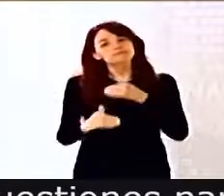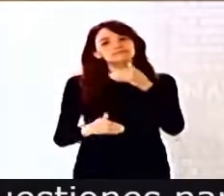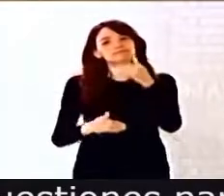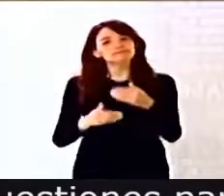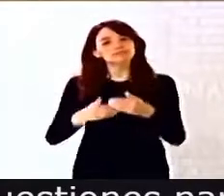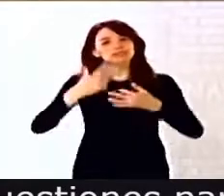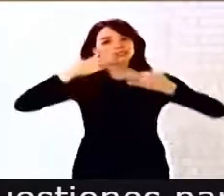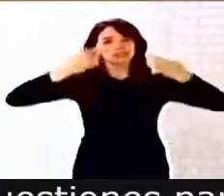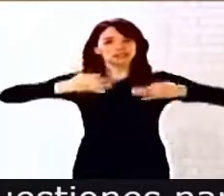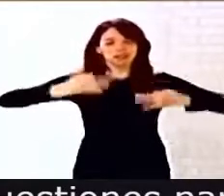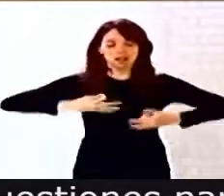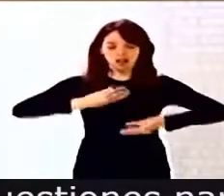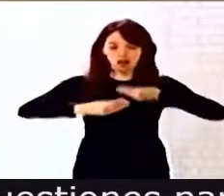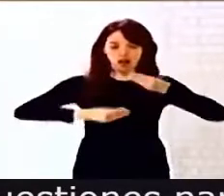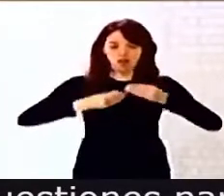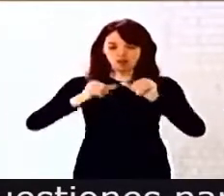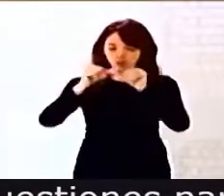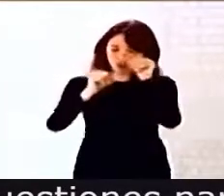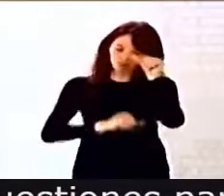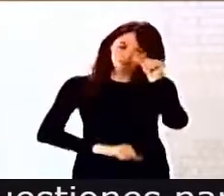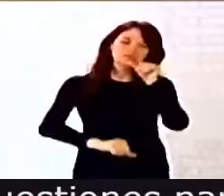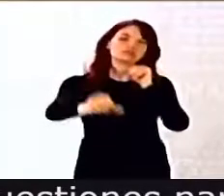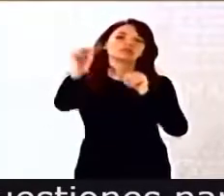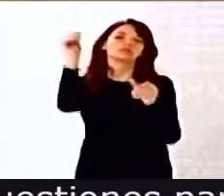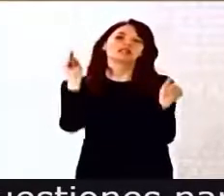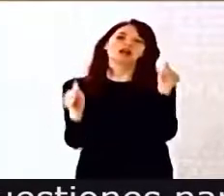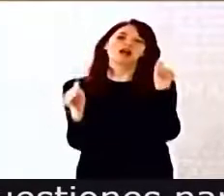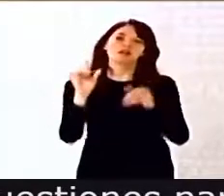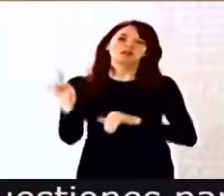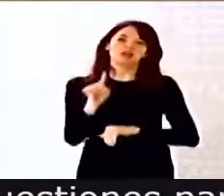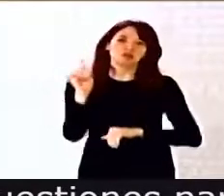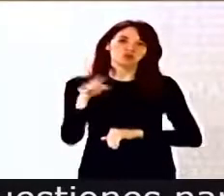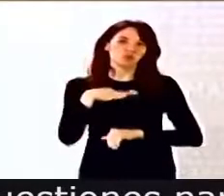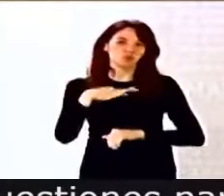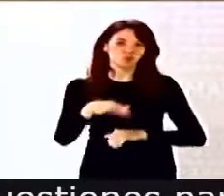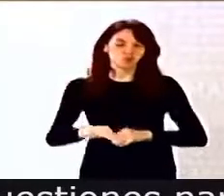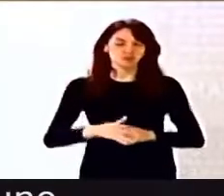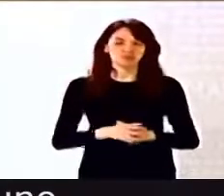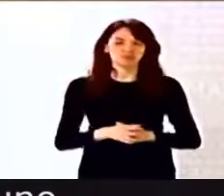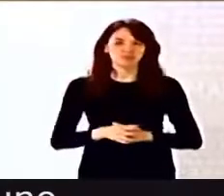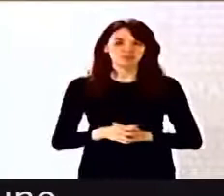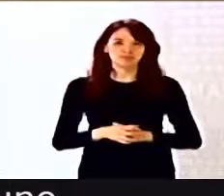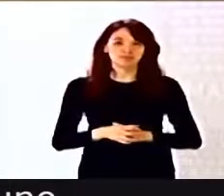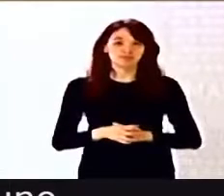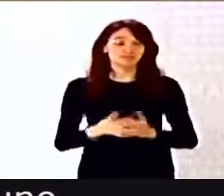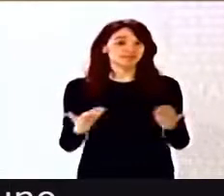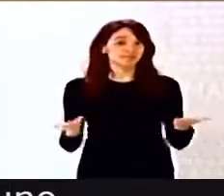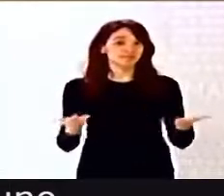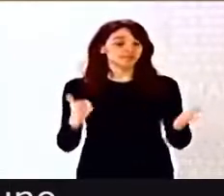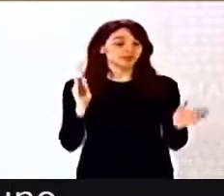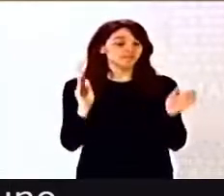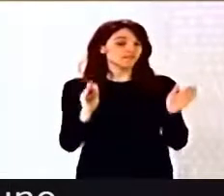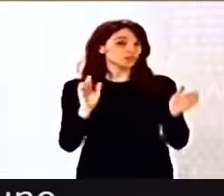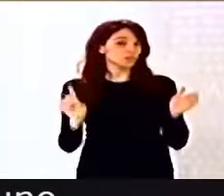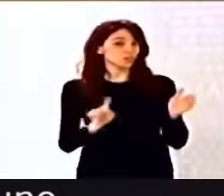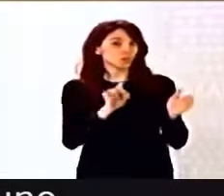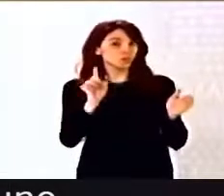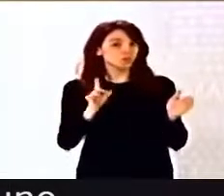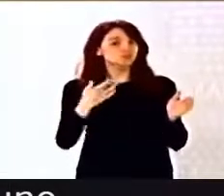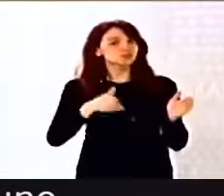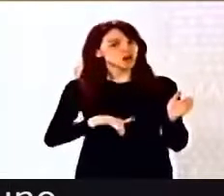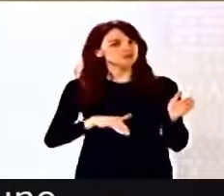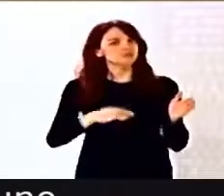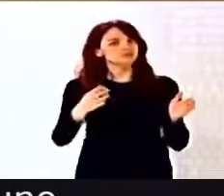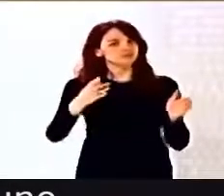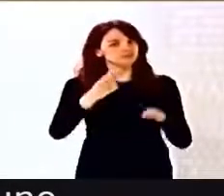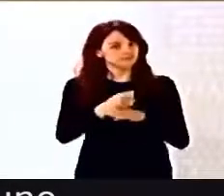segura durante esta fase 1. Por lo tanto, es una fase que nos traslada